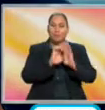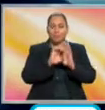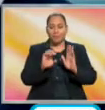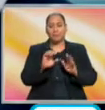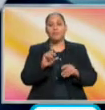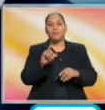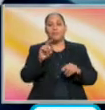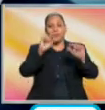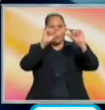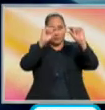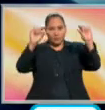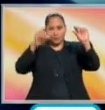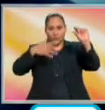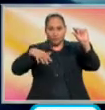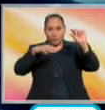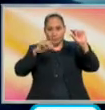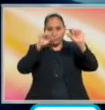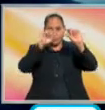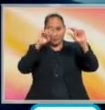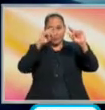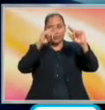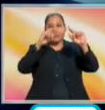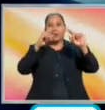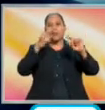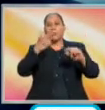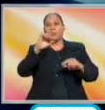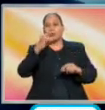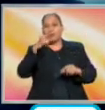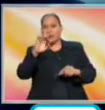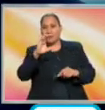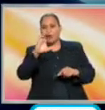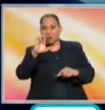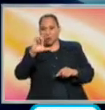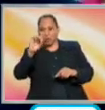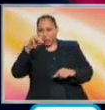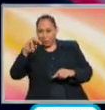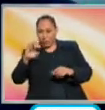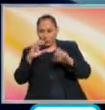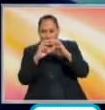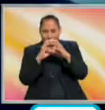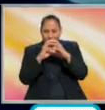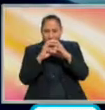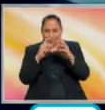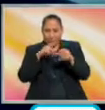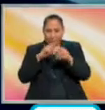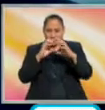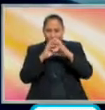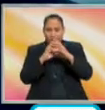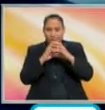Los buscadores que hagamos a través de Google Chrome, se va registrando todo lo que hacemos.